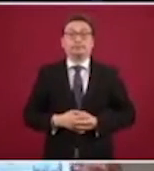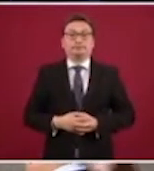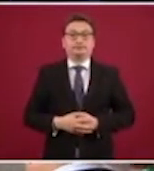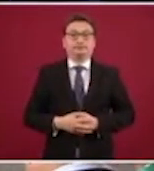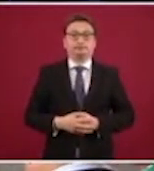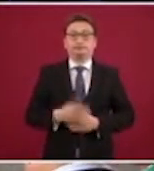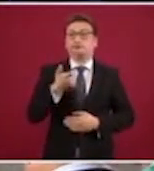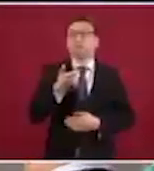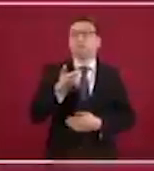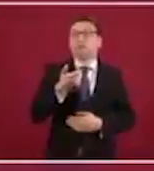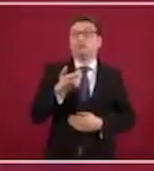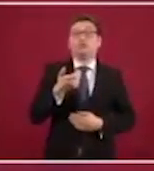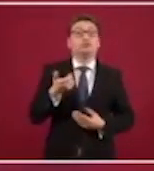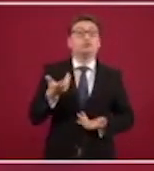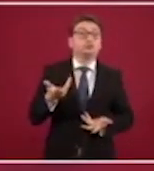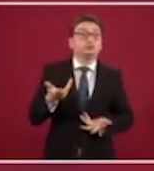son